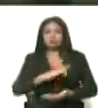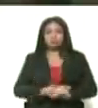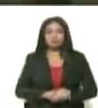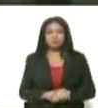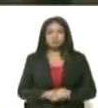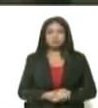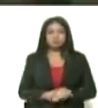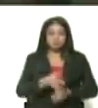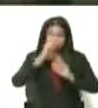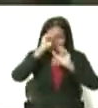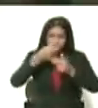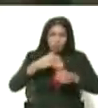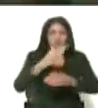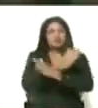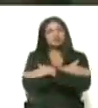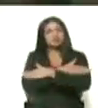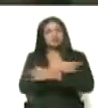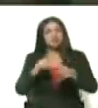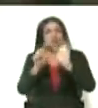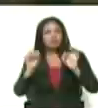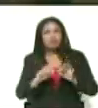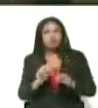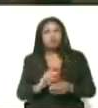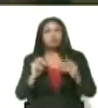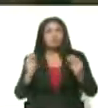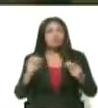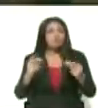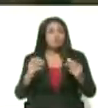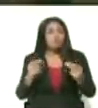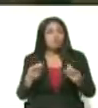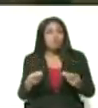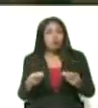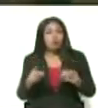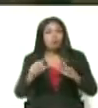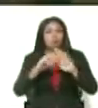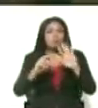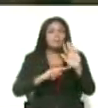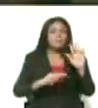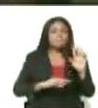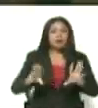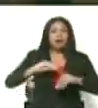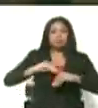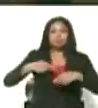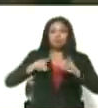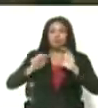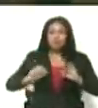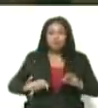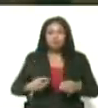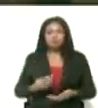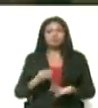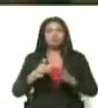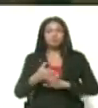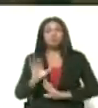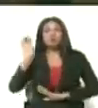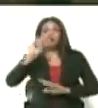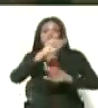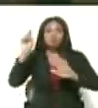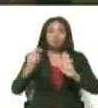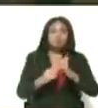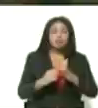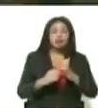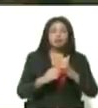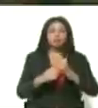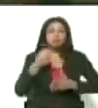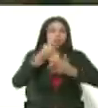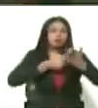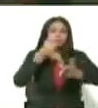Nuestro reconocimiento y felicitaciones por la efectividad en las medidas adoptadas, donde un país entero se abocó